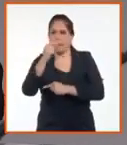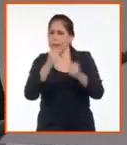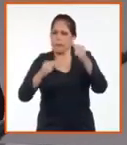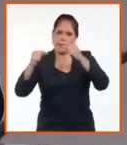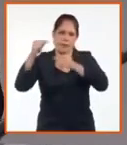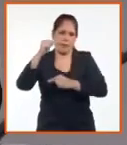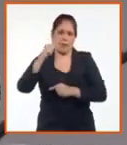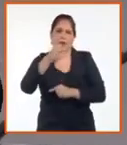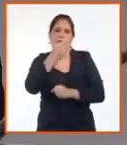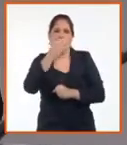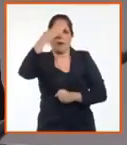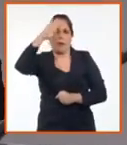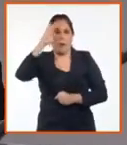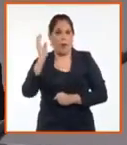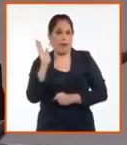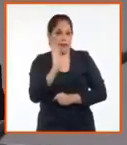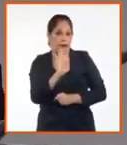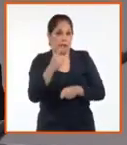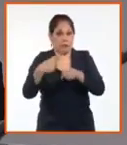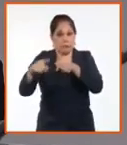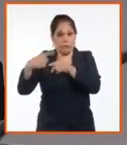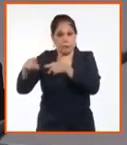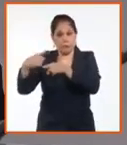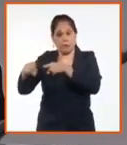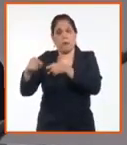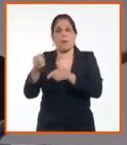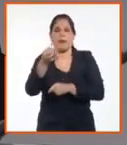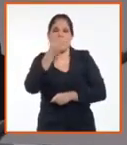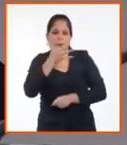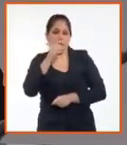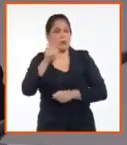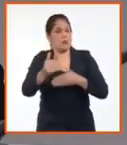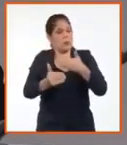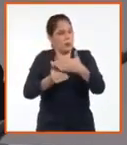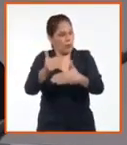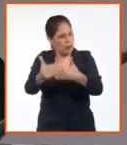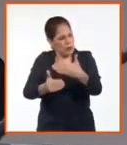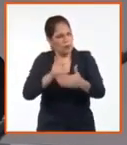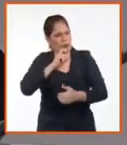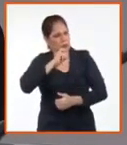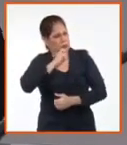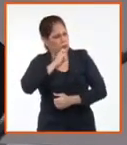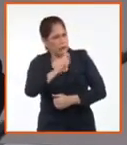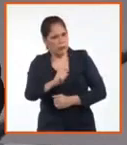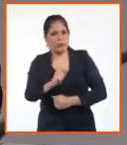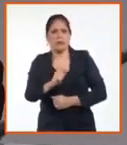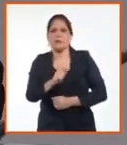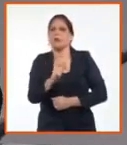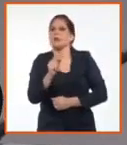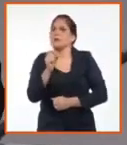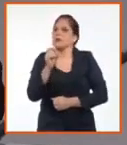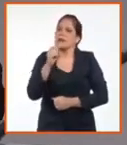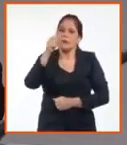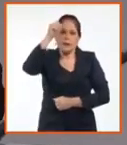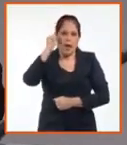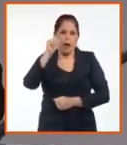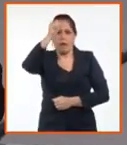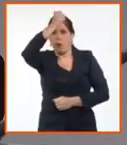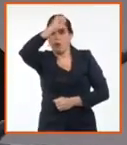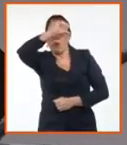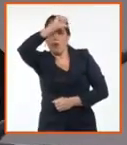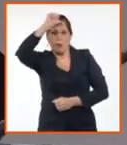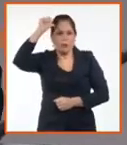traen las materias primas para los medicamentos y es un proceso es sábado y domingo porque